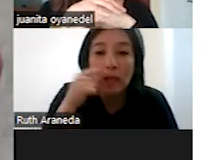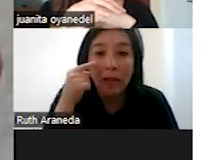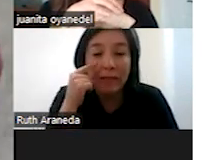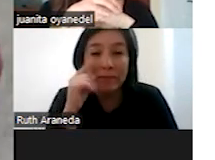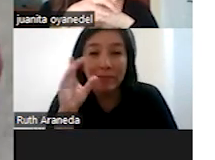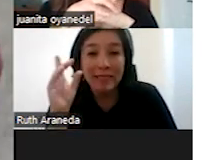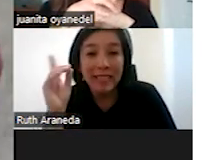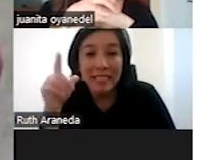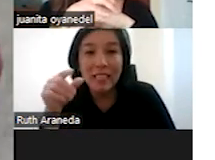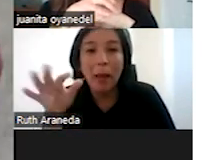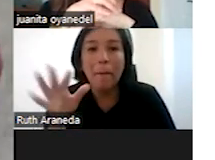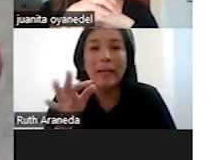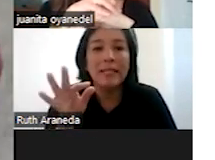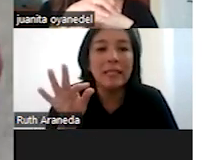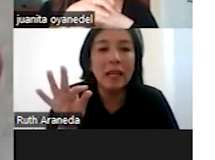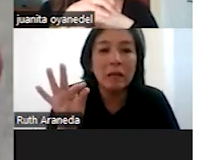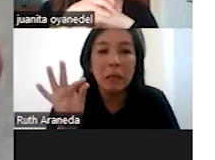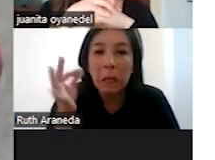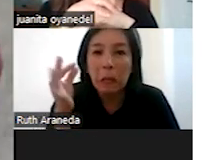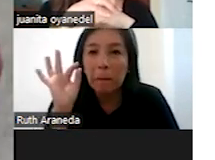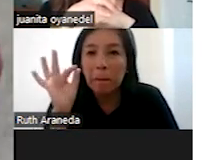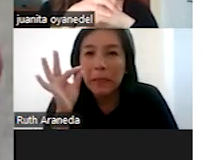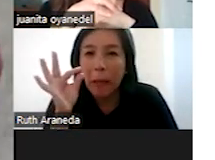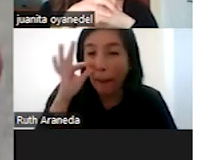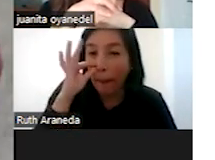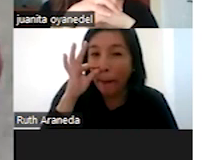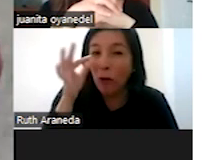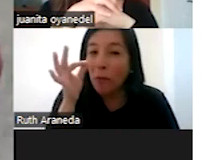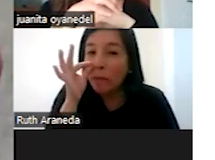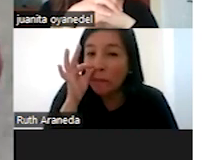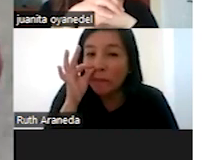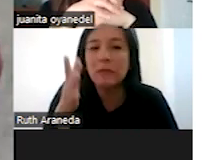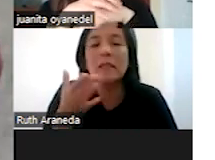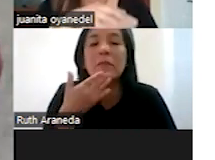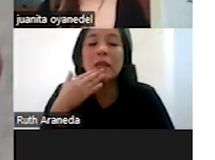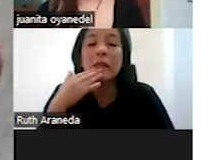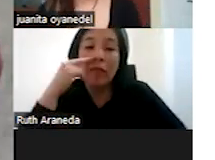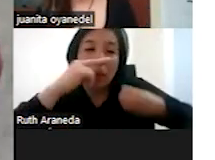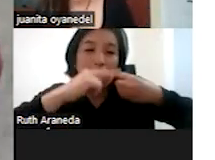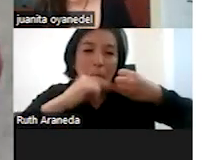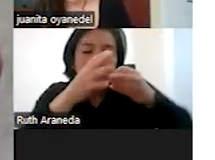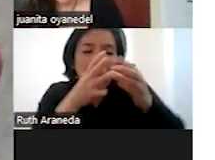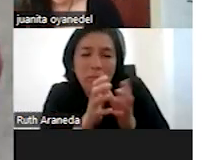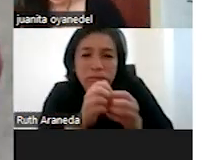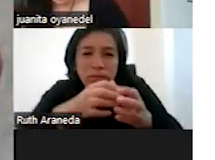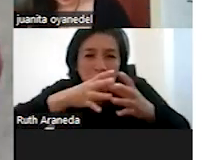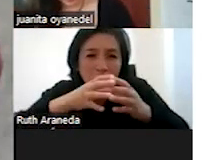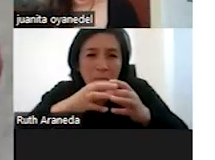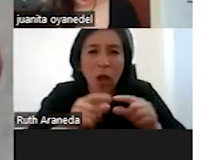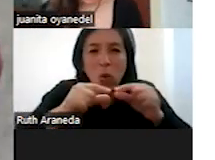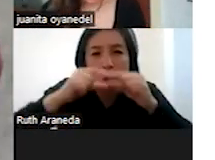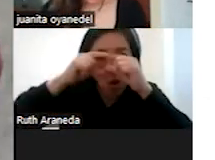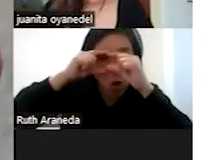es un adorno, un piercing, que lo va a ver con más detalle después Juanita. Decoración como se ve modelada, con ojos de grano a café,